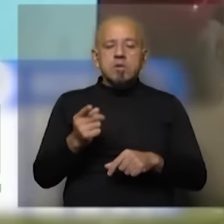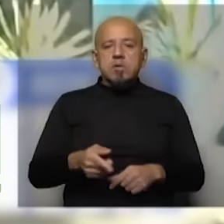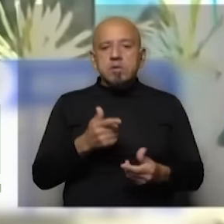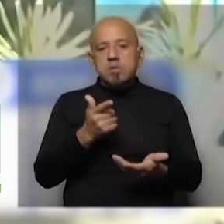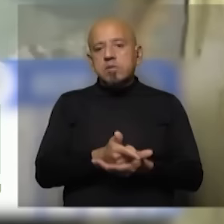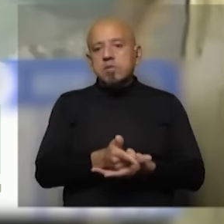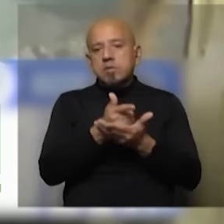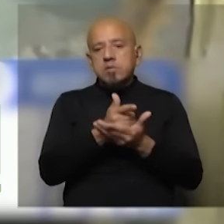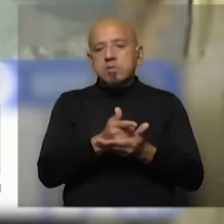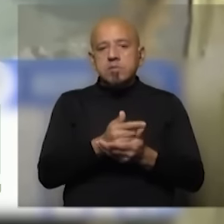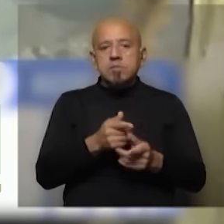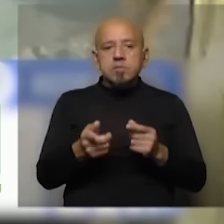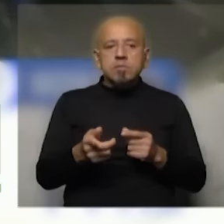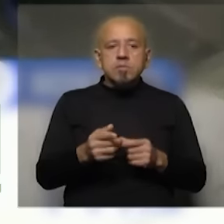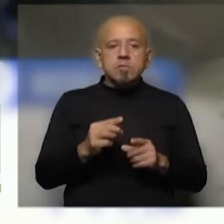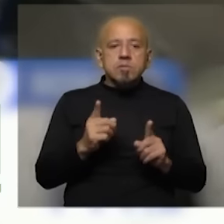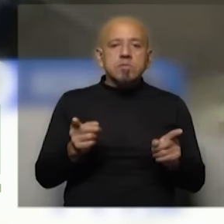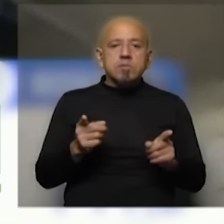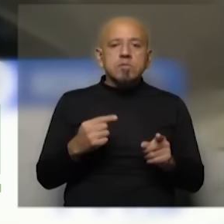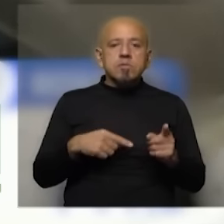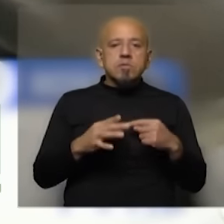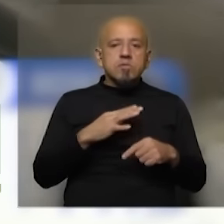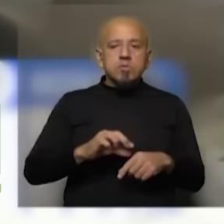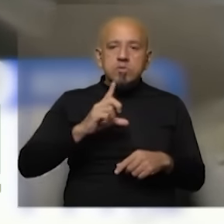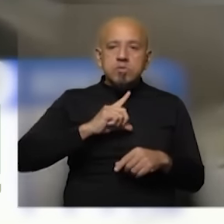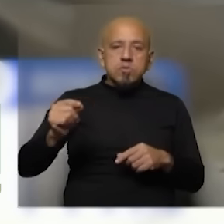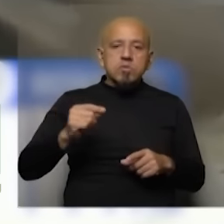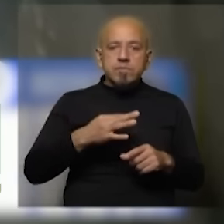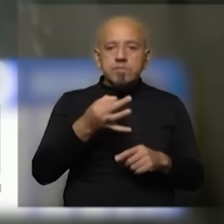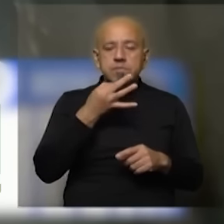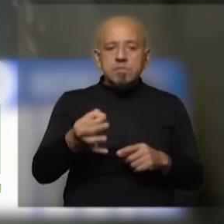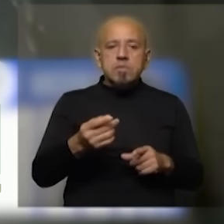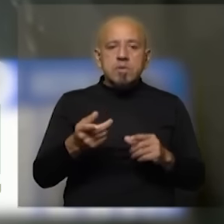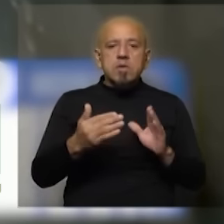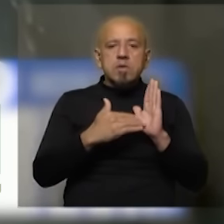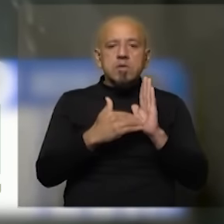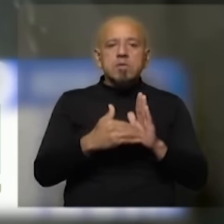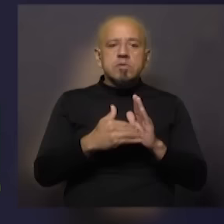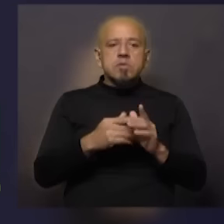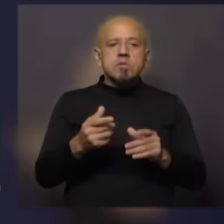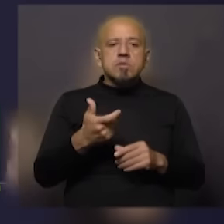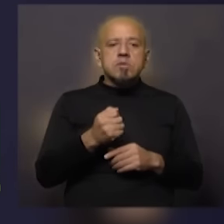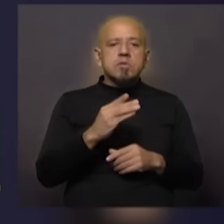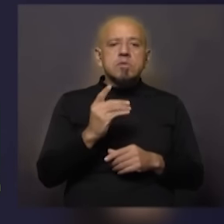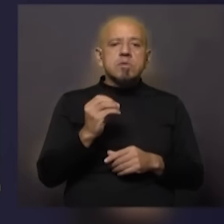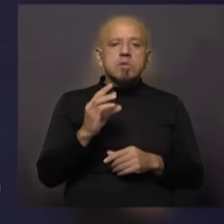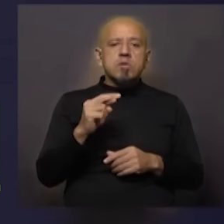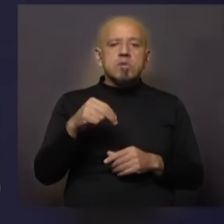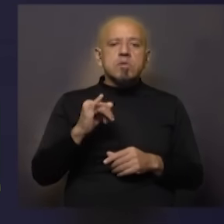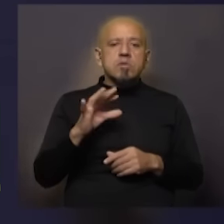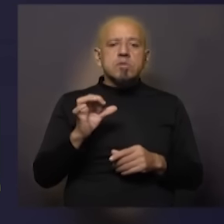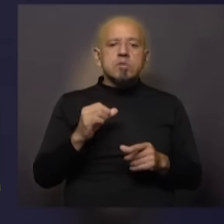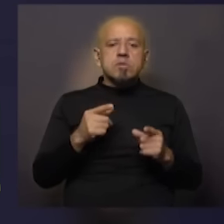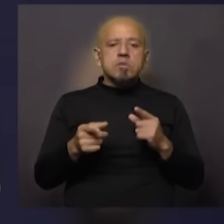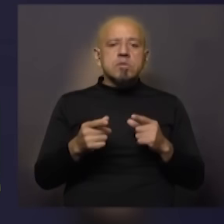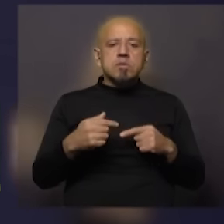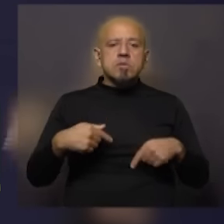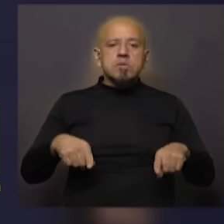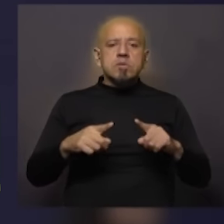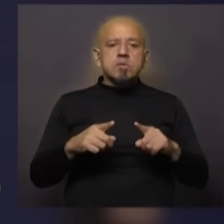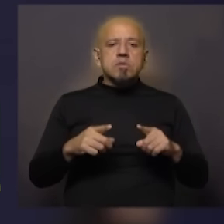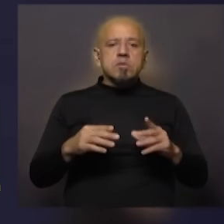un delincuente que oponga resistencia o se esté dando a la fuga, manifestó el vocero presidencial Manuel Adorni. El jerarca afirmó en su conferencia de